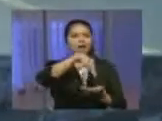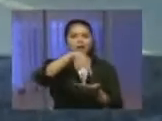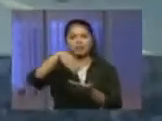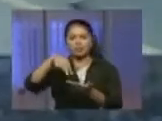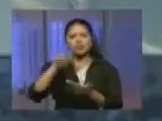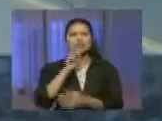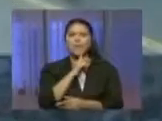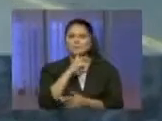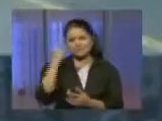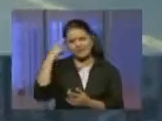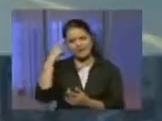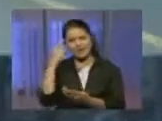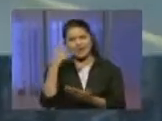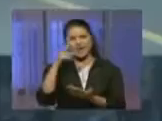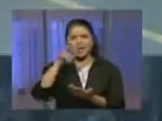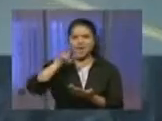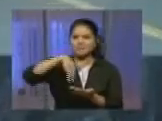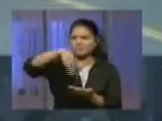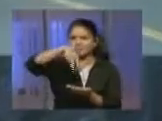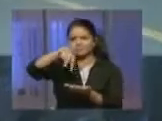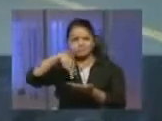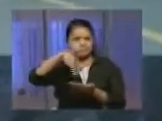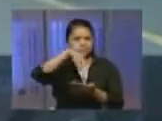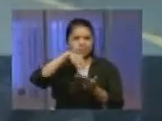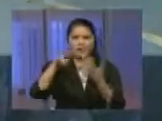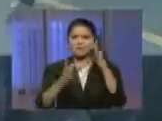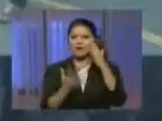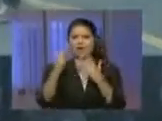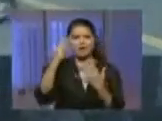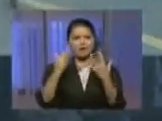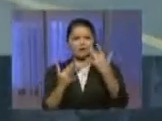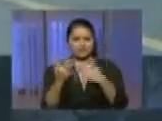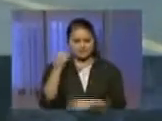se llama campo eira